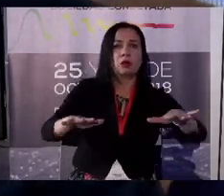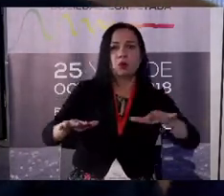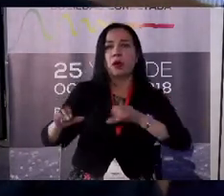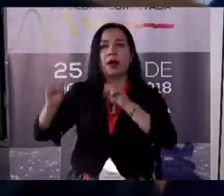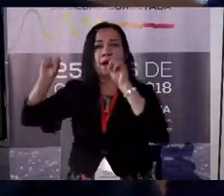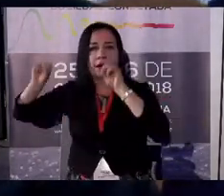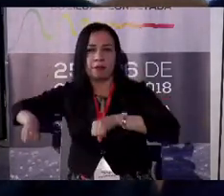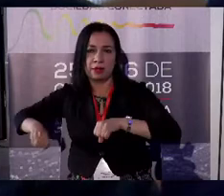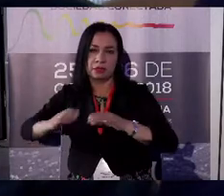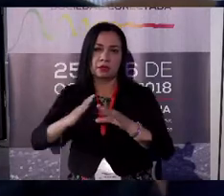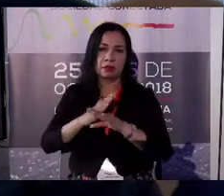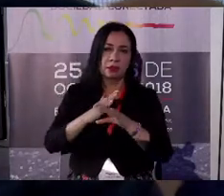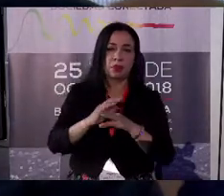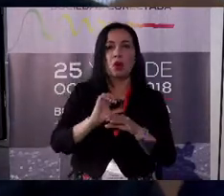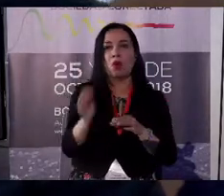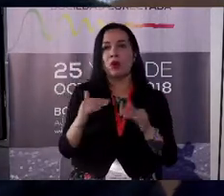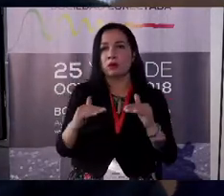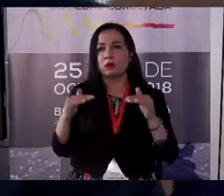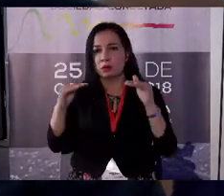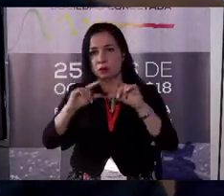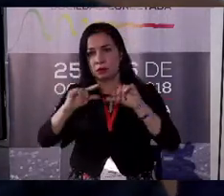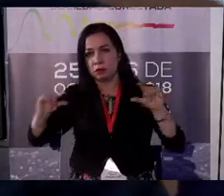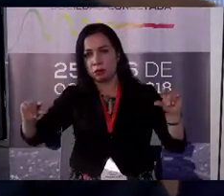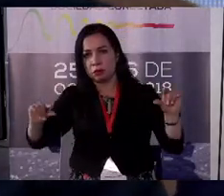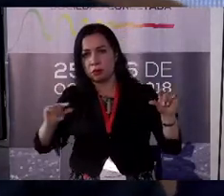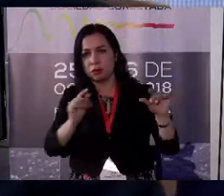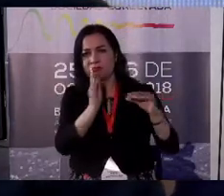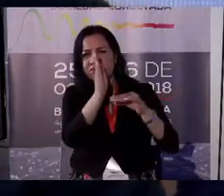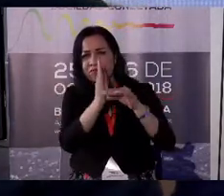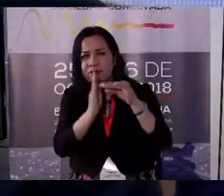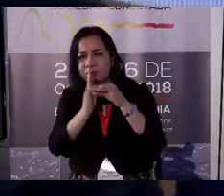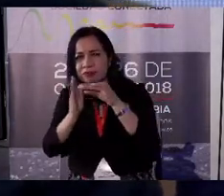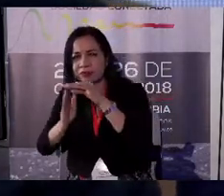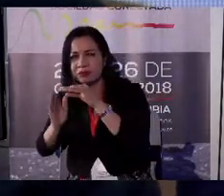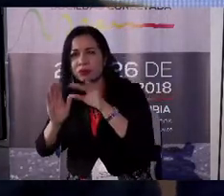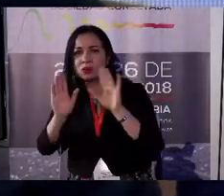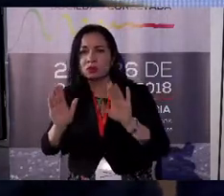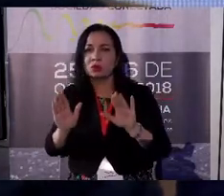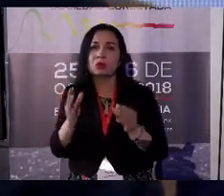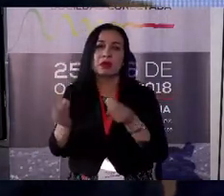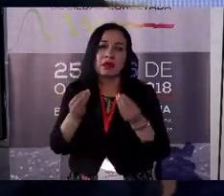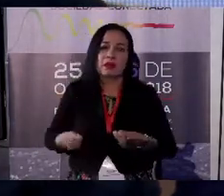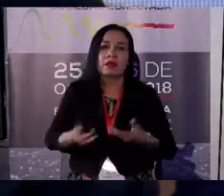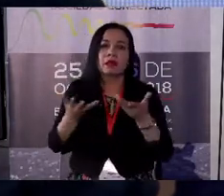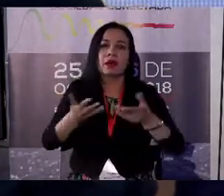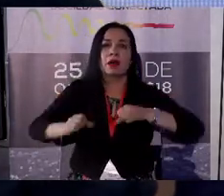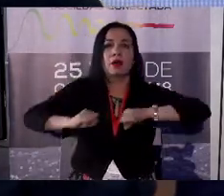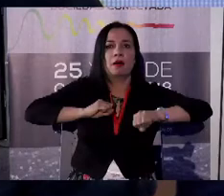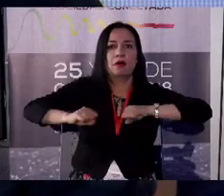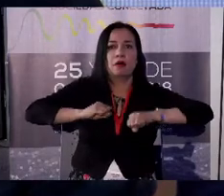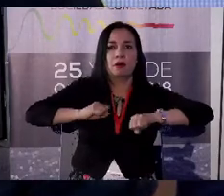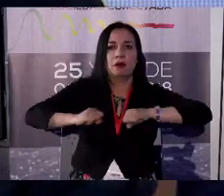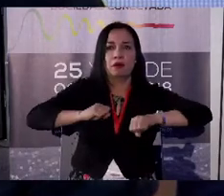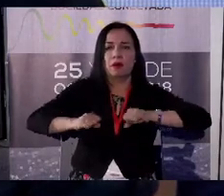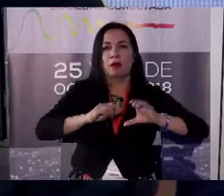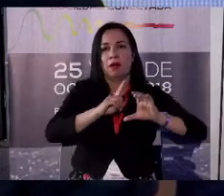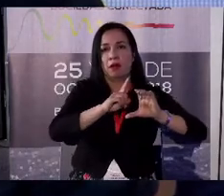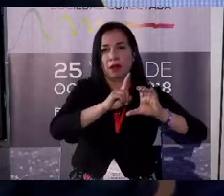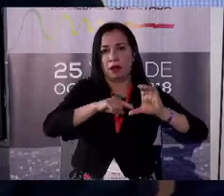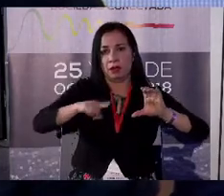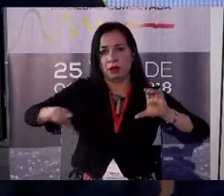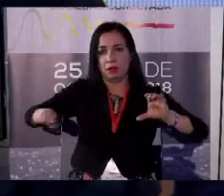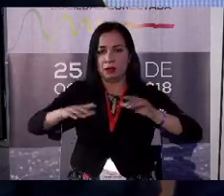altas, que son los bloques milimétricos, es donde vamos a poder entregar a los operadores suficiente espectro para